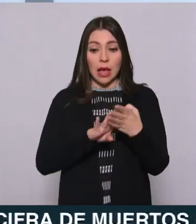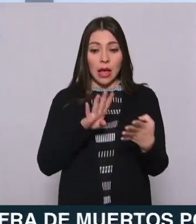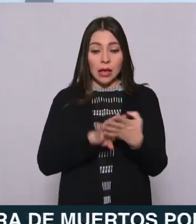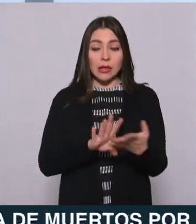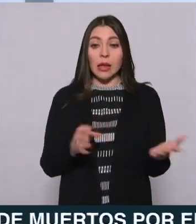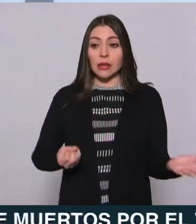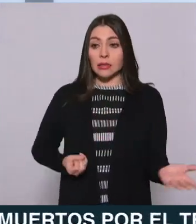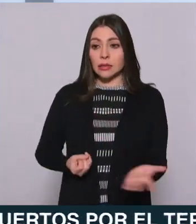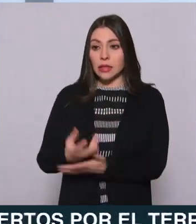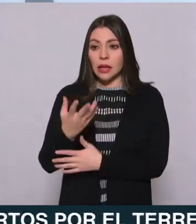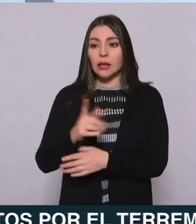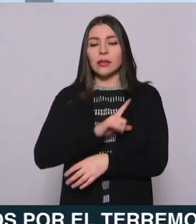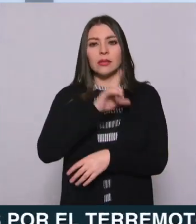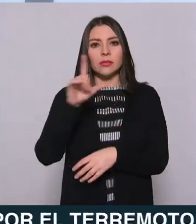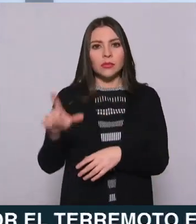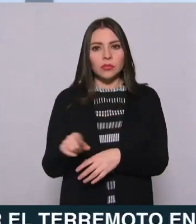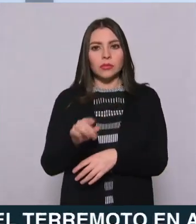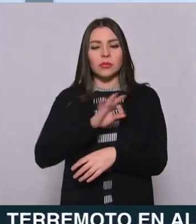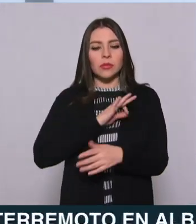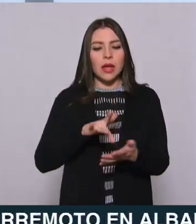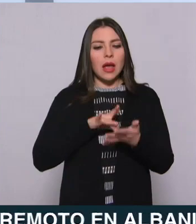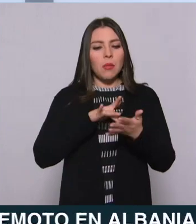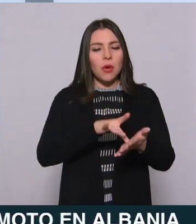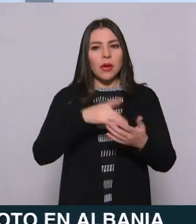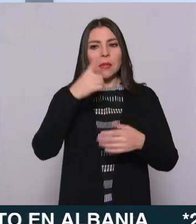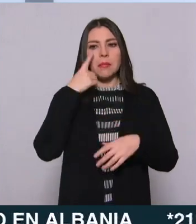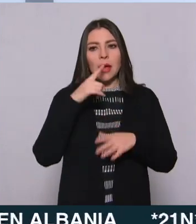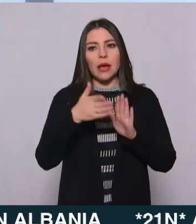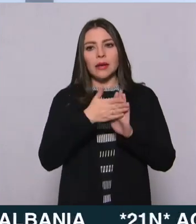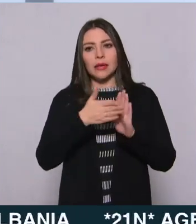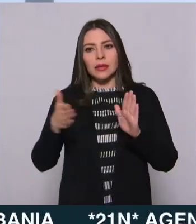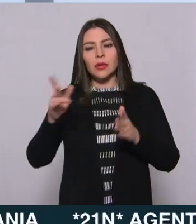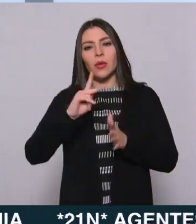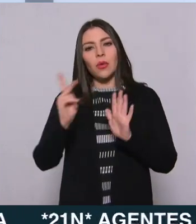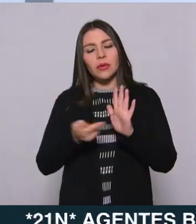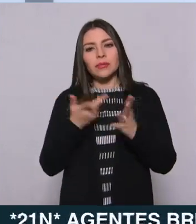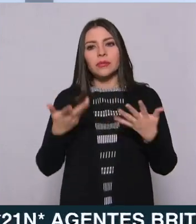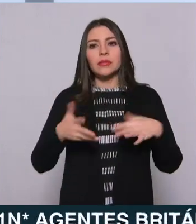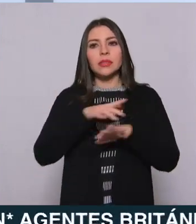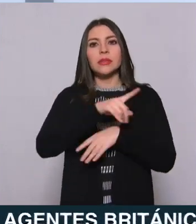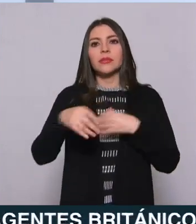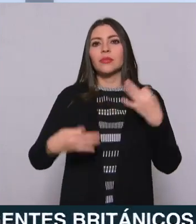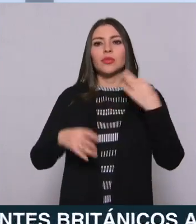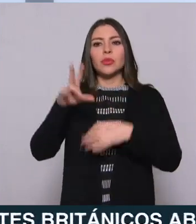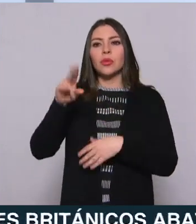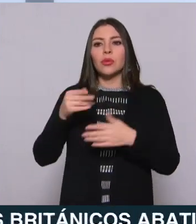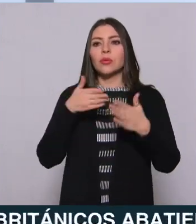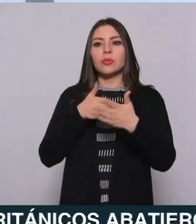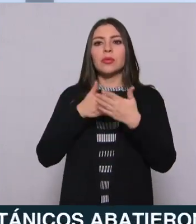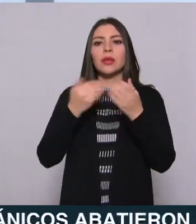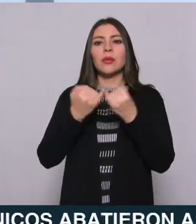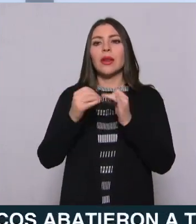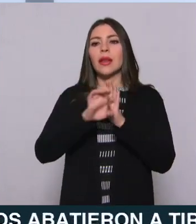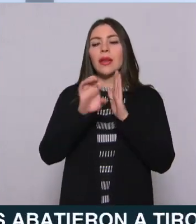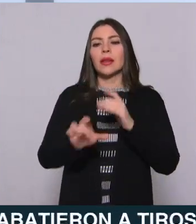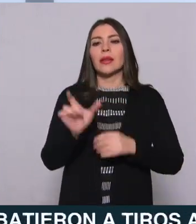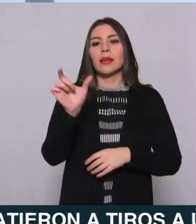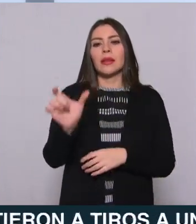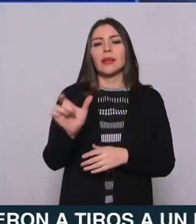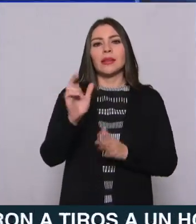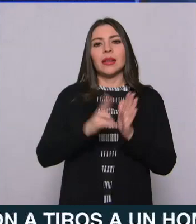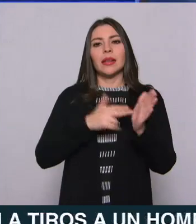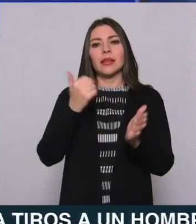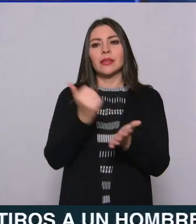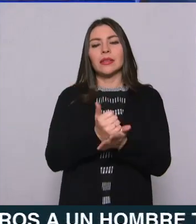y de manera contradictoria no les dan los elementos mínimos para poderse reinsertar, como una identificación oficial. Ustedes bien saben que